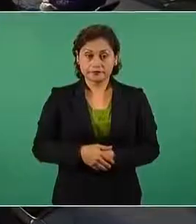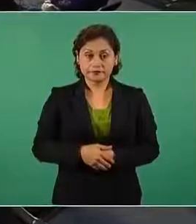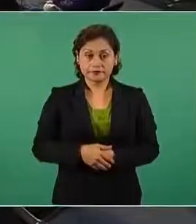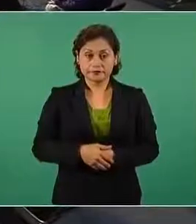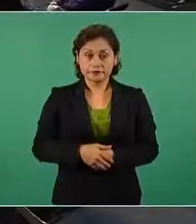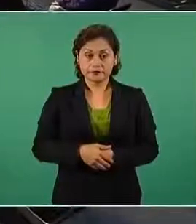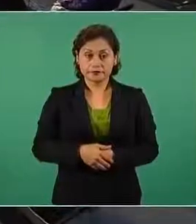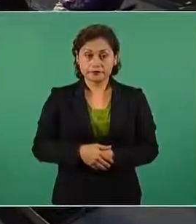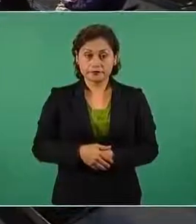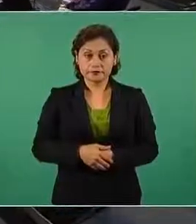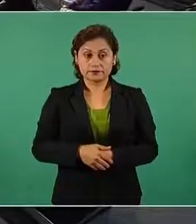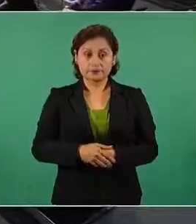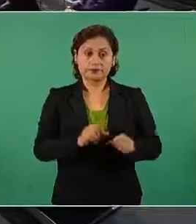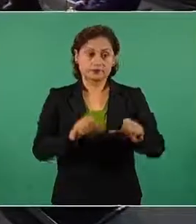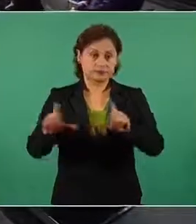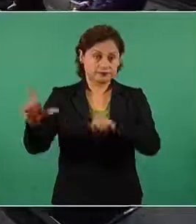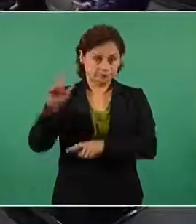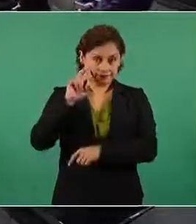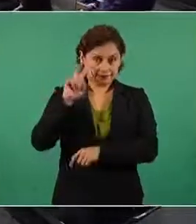aquí tenemos una presentación.